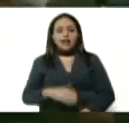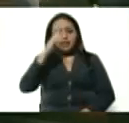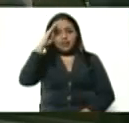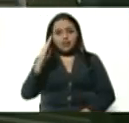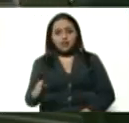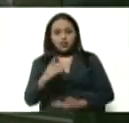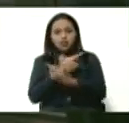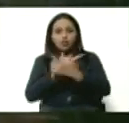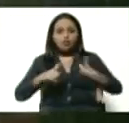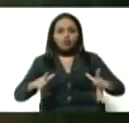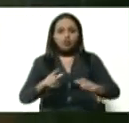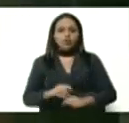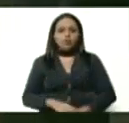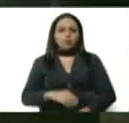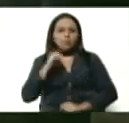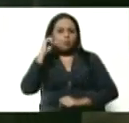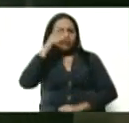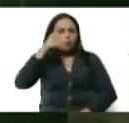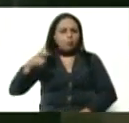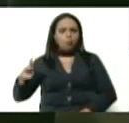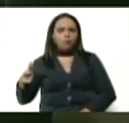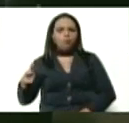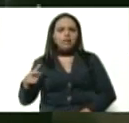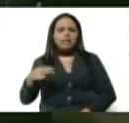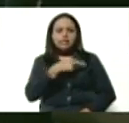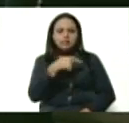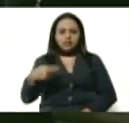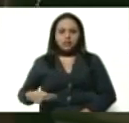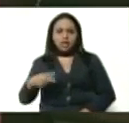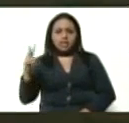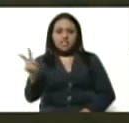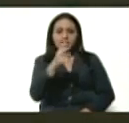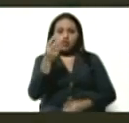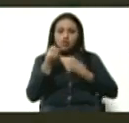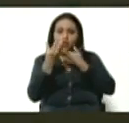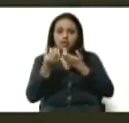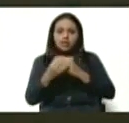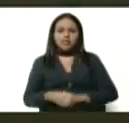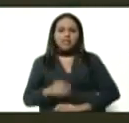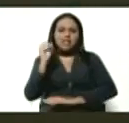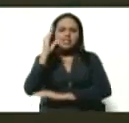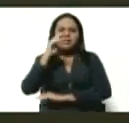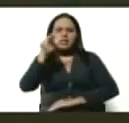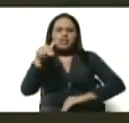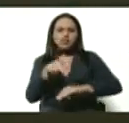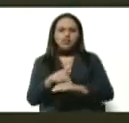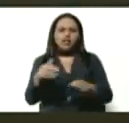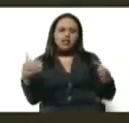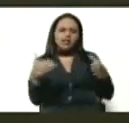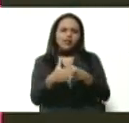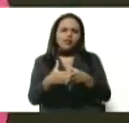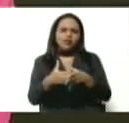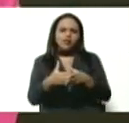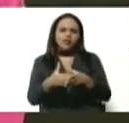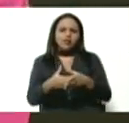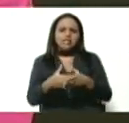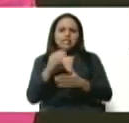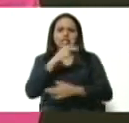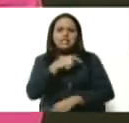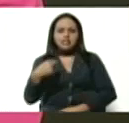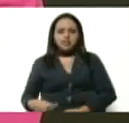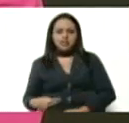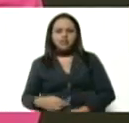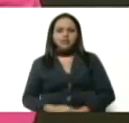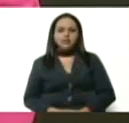importante. El segundo, en ocasión de la Asamblea Nacional del Partido Comunista Chino. Y el tercero, en